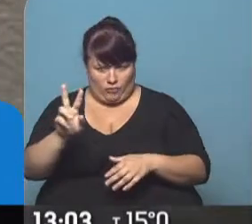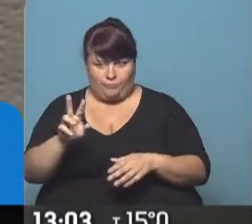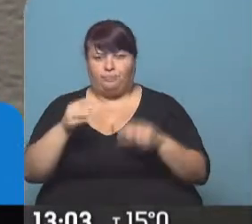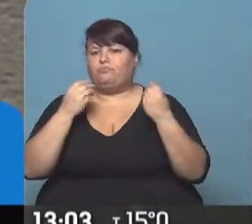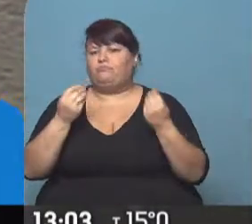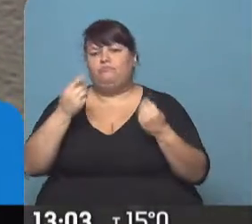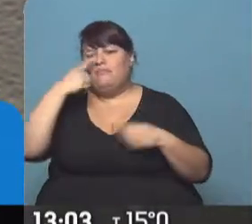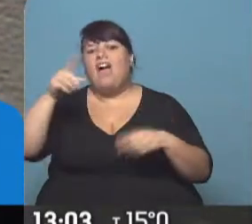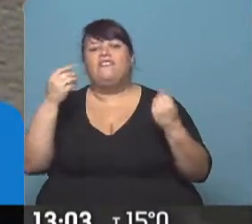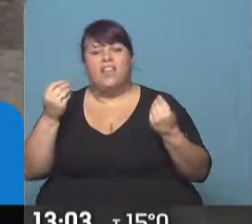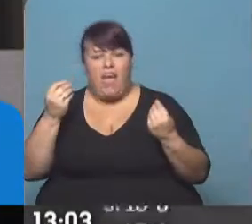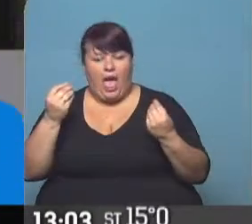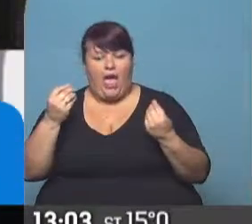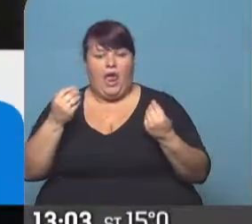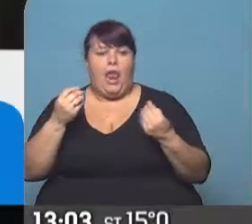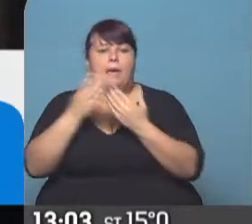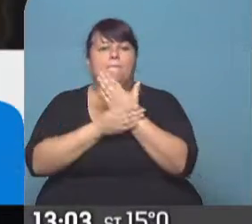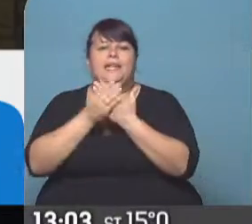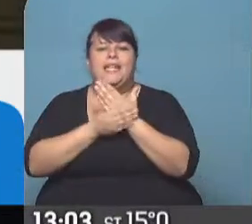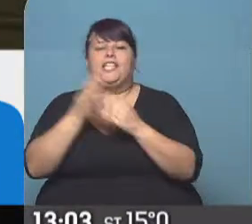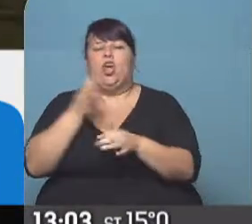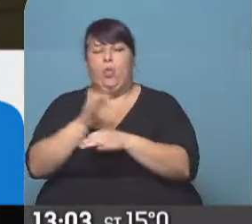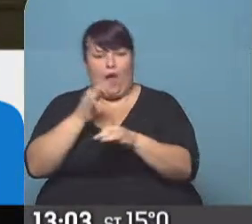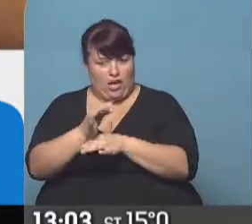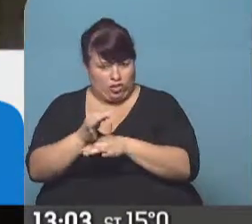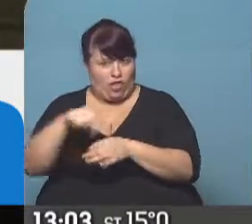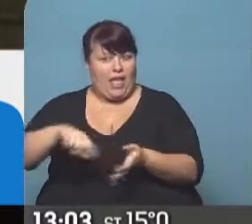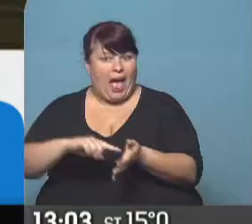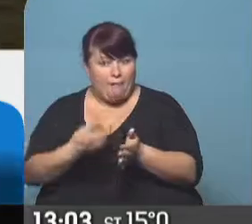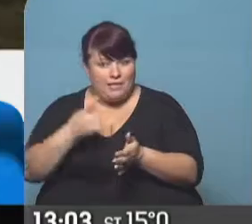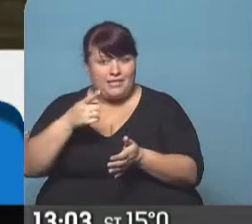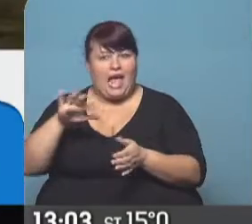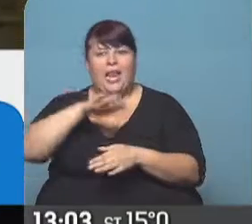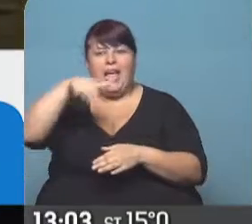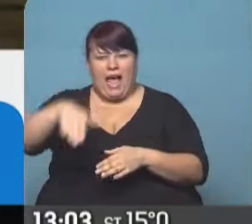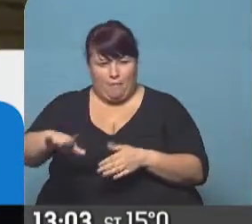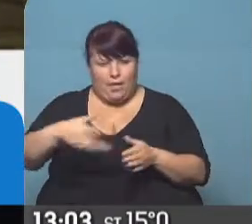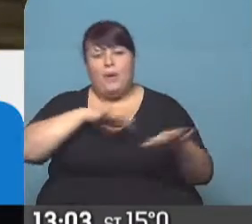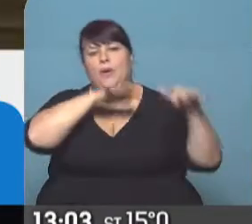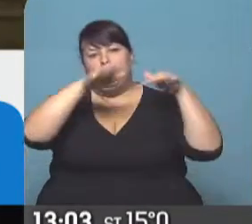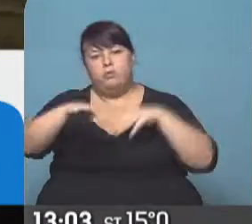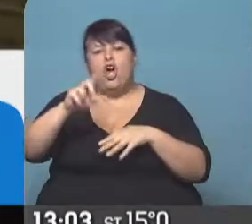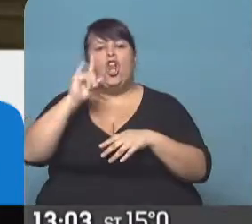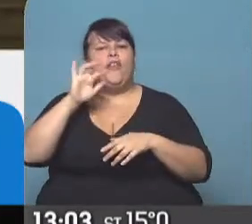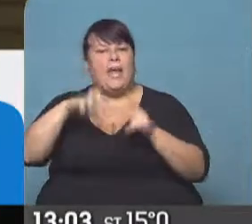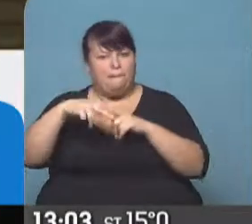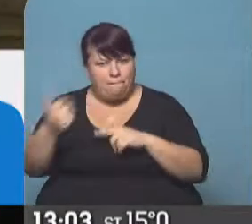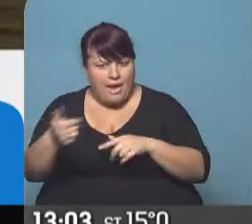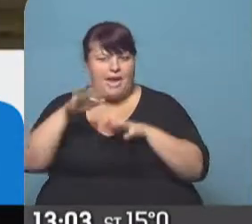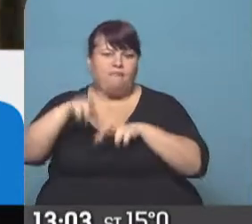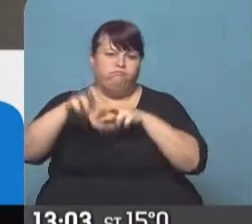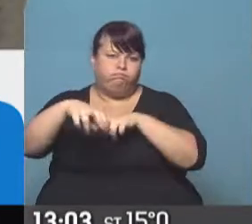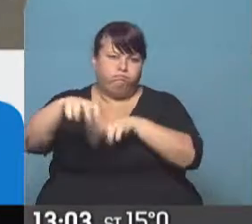que tendrá como final claro el ministerio de educación porteño allí en el bajo porteño irán por rodríguez peña y ande